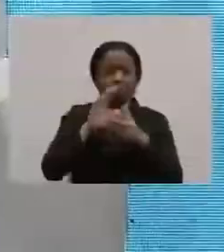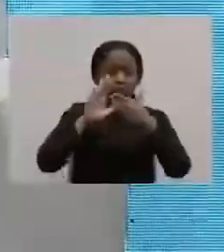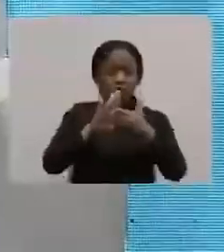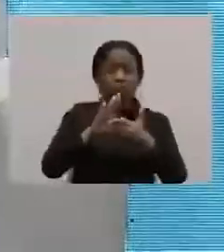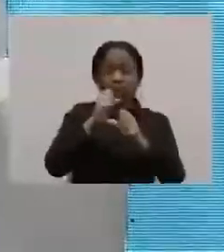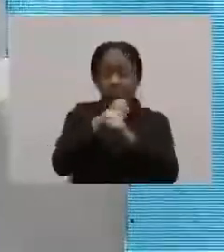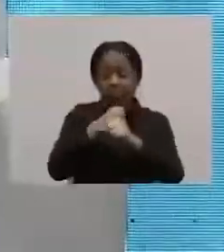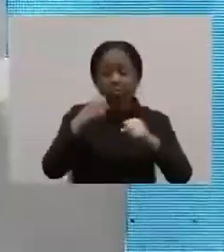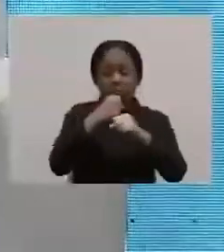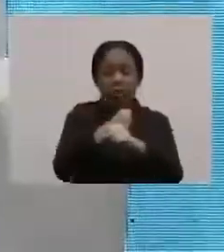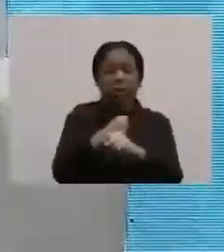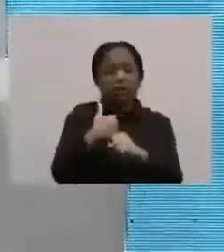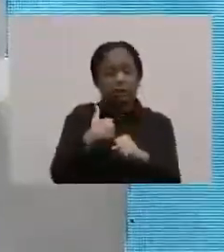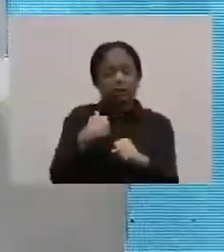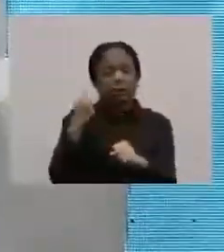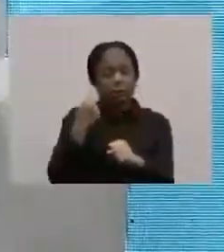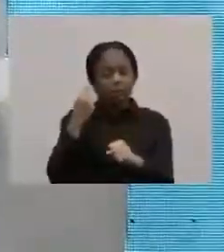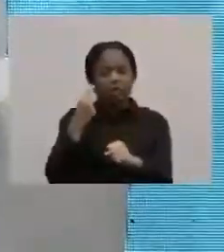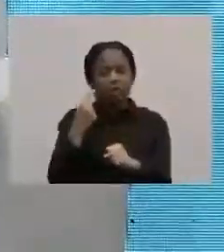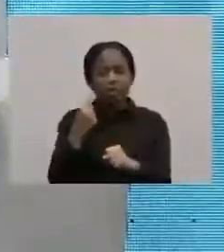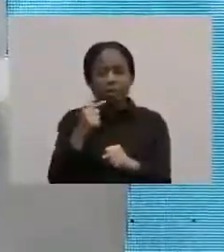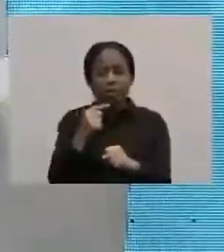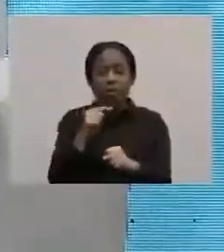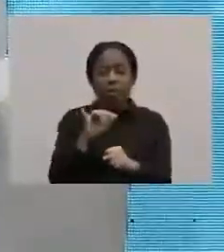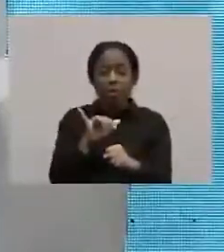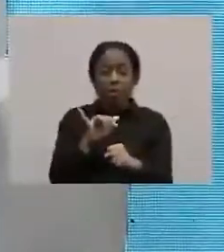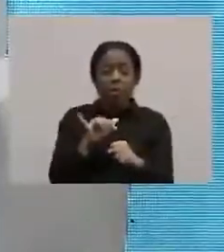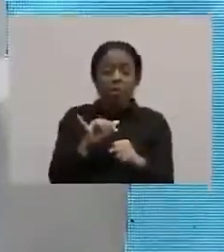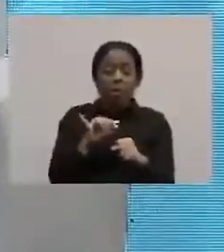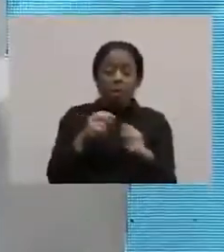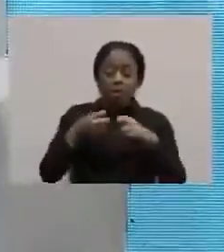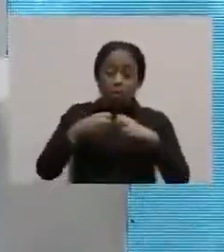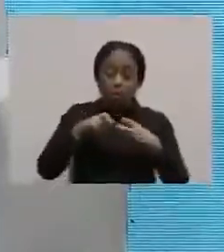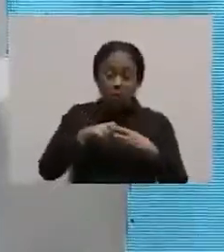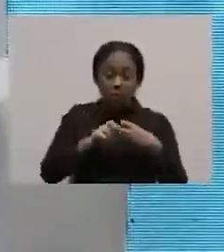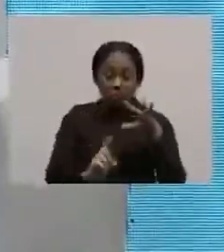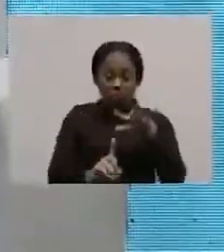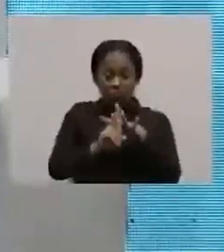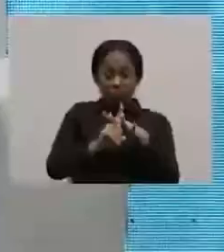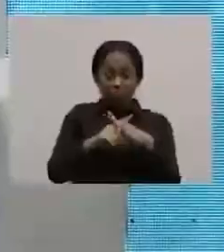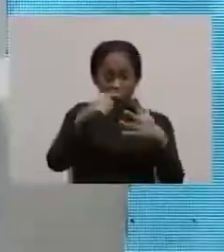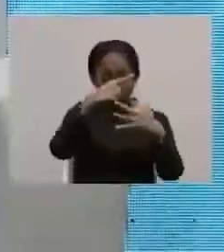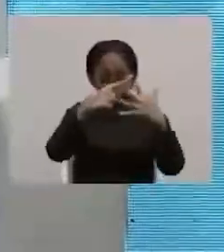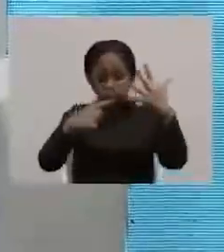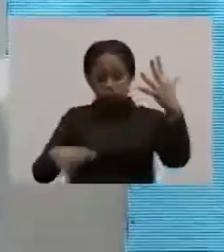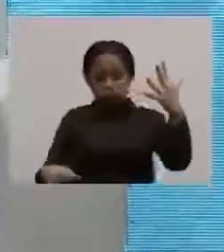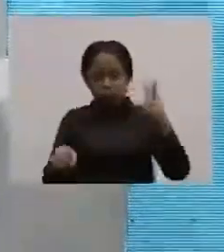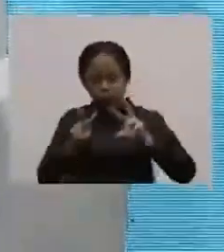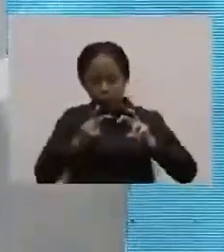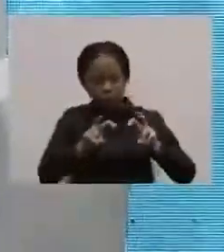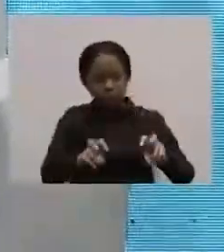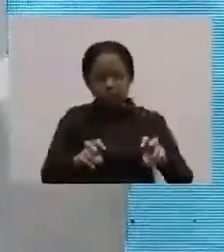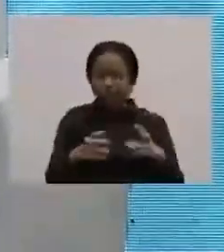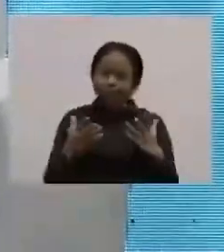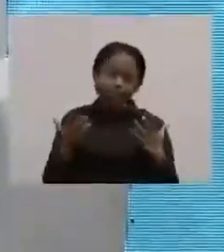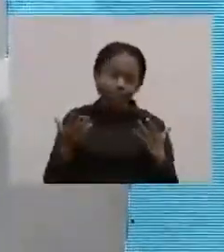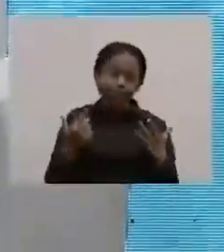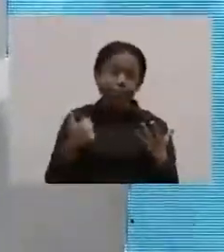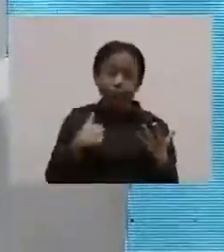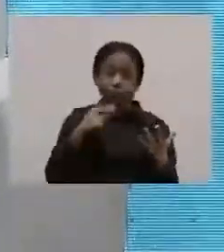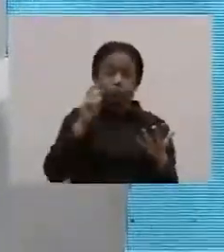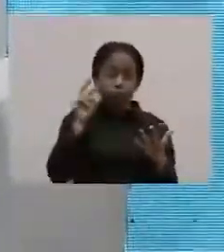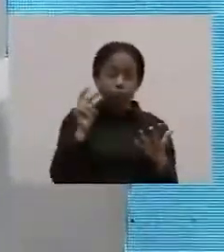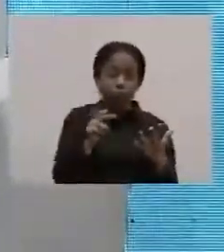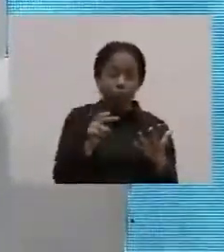puntuales y me parece que es un escenario de crisis que nunca fue estudiado. Entonces, desde mi punto de vista, sobre todo